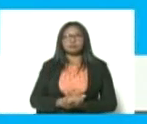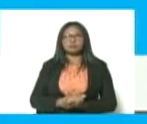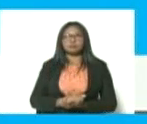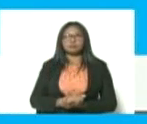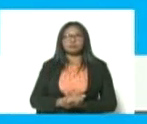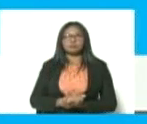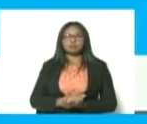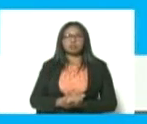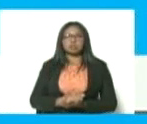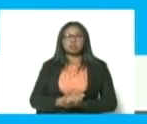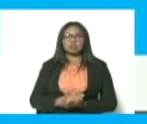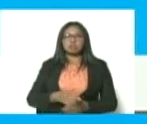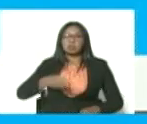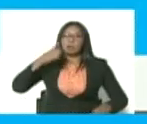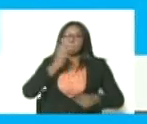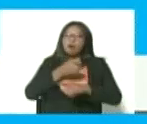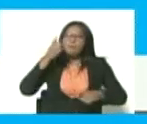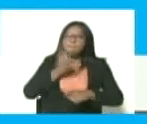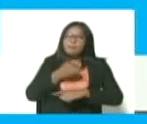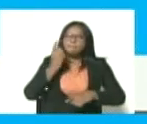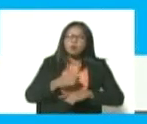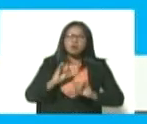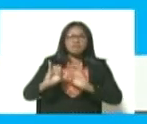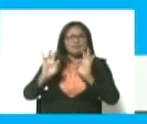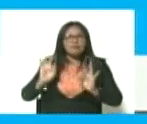acusando a la Revolución Bolivariana de lo mismo.